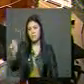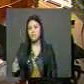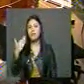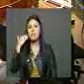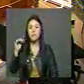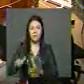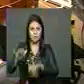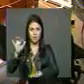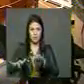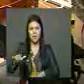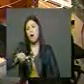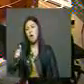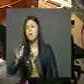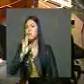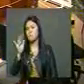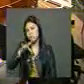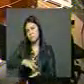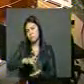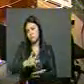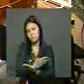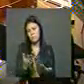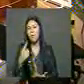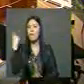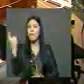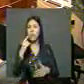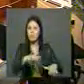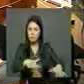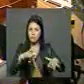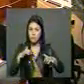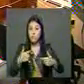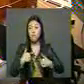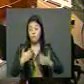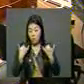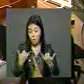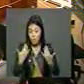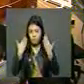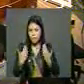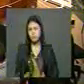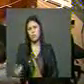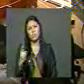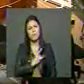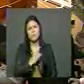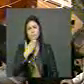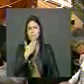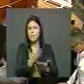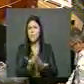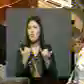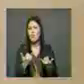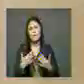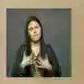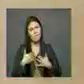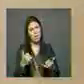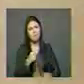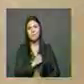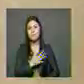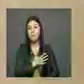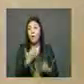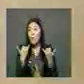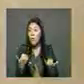a las personas asistentes a la audiencia. En nombre de la universidad, agradezco esta feliz oportunidad de poder